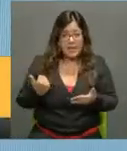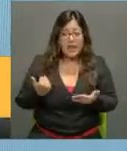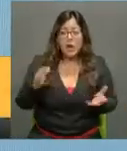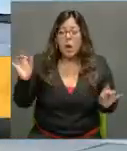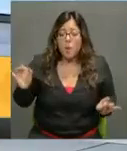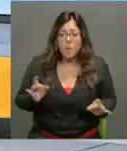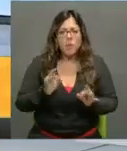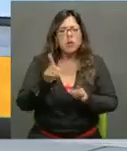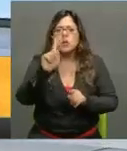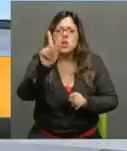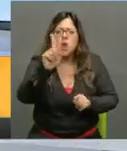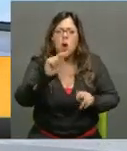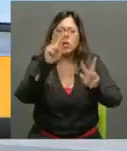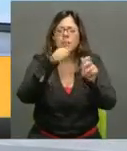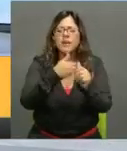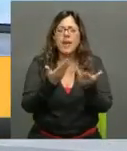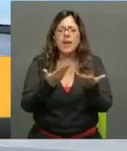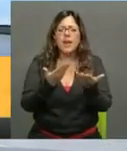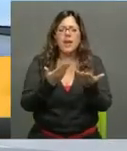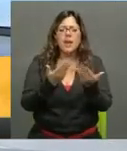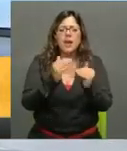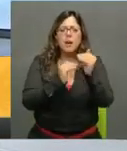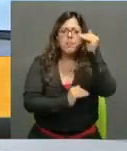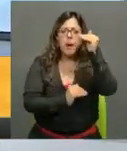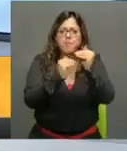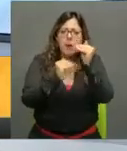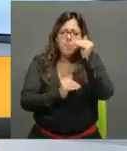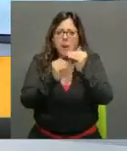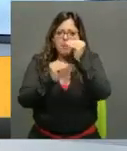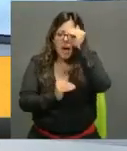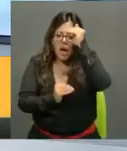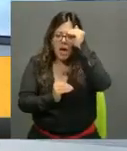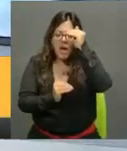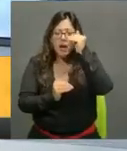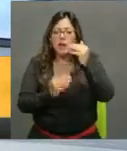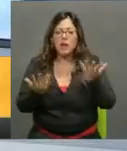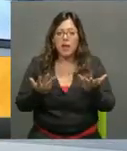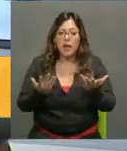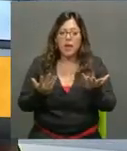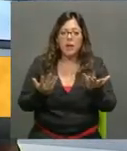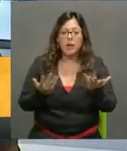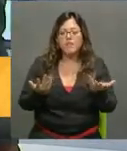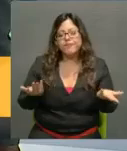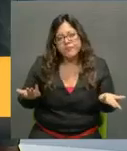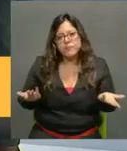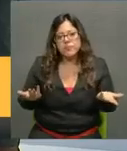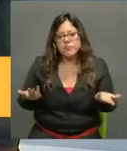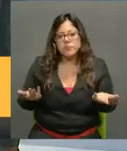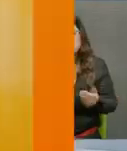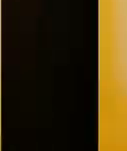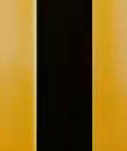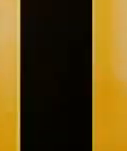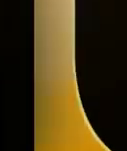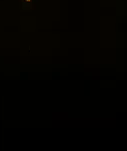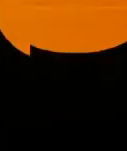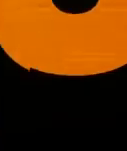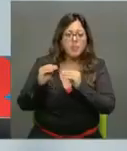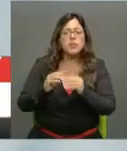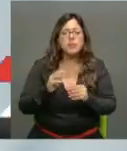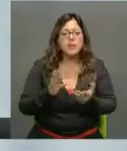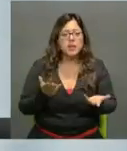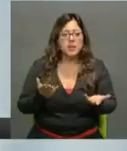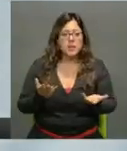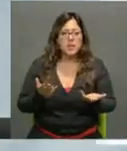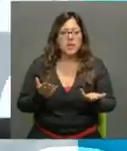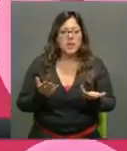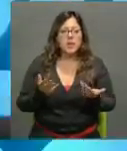no, lo que pasa es que la distancia que había antes era más amplia. Claro, puede ya, ser que era 60-40. Claro, 60-40. Borramos todo esto porque